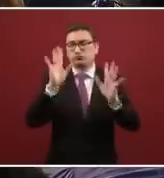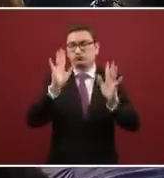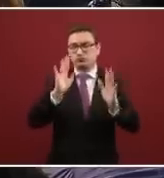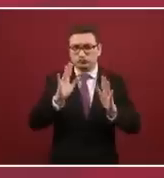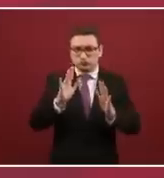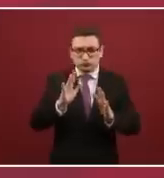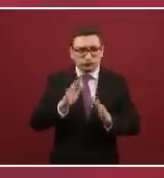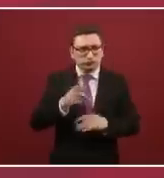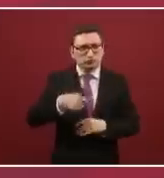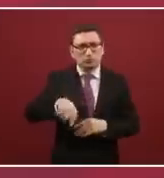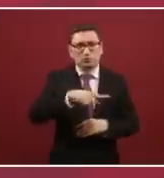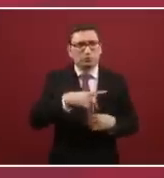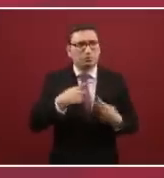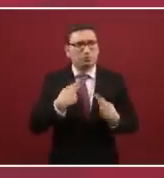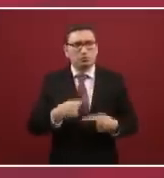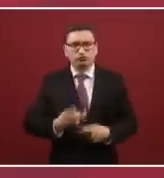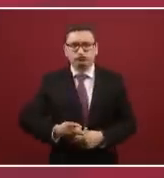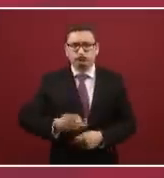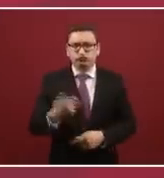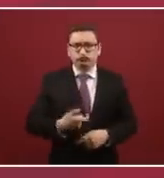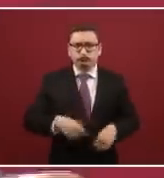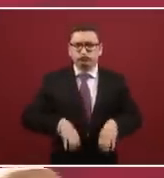en los hombres más ricos del mundo.